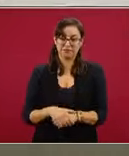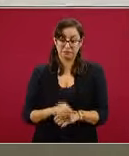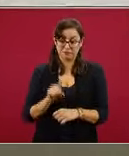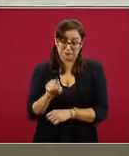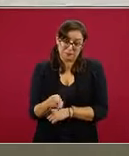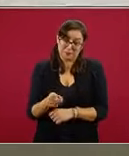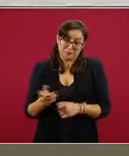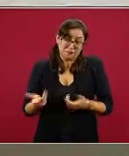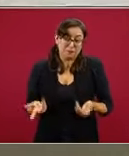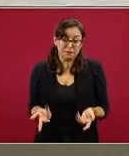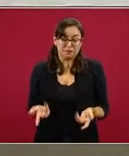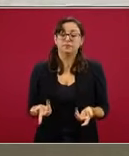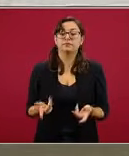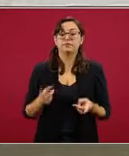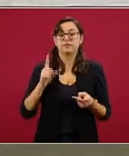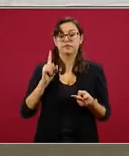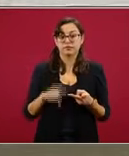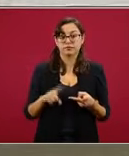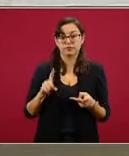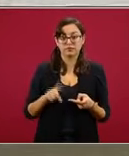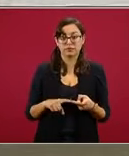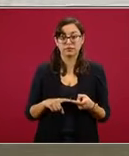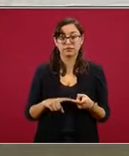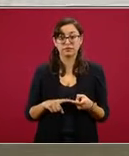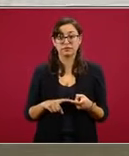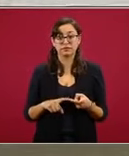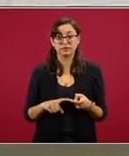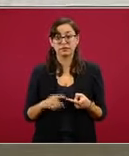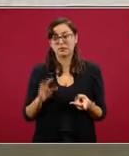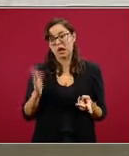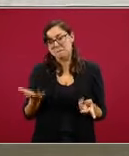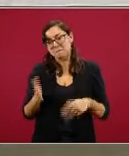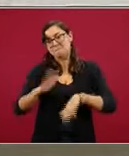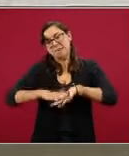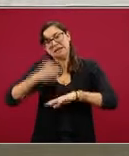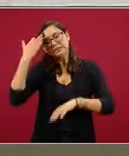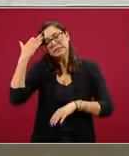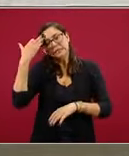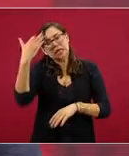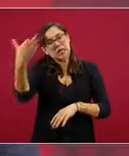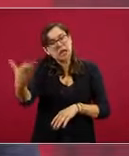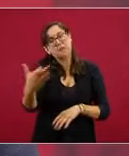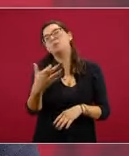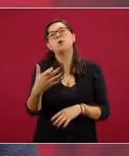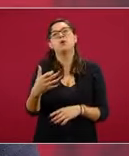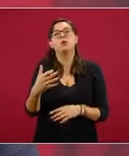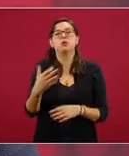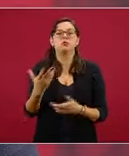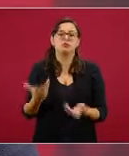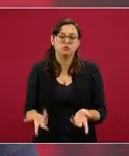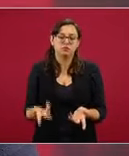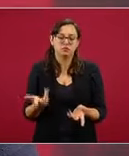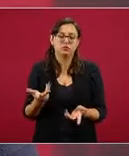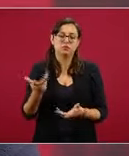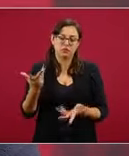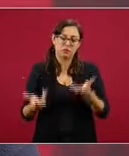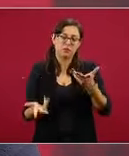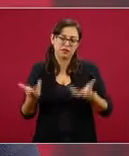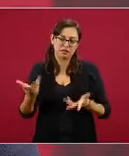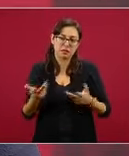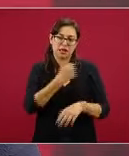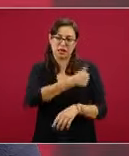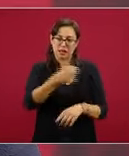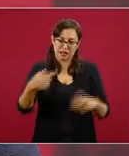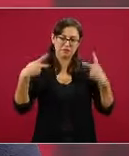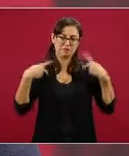ahí trabajan. Mortalidades por encima de ese periodo y en función lógicamente de cada persona. Recordemos que aquí